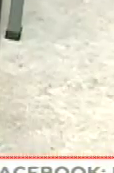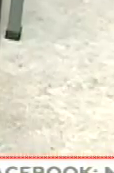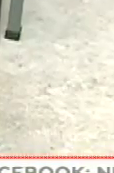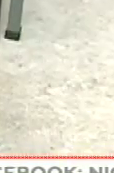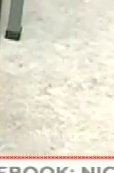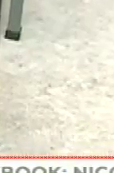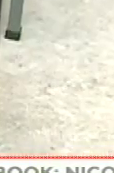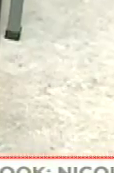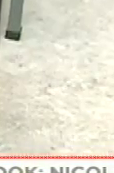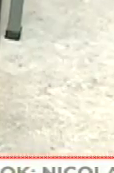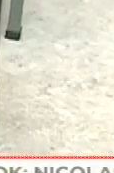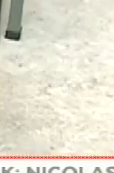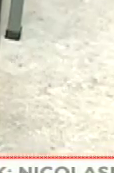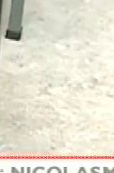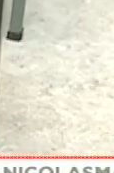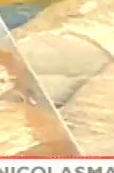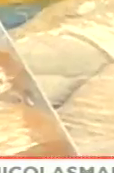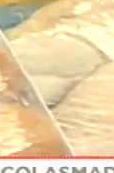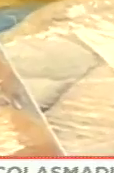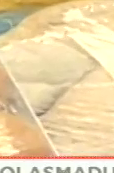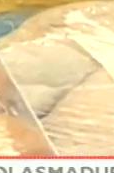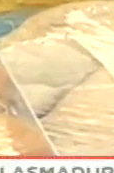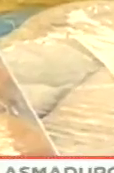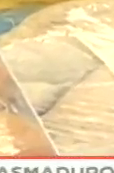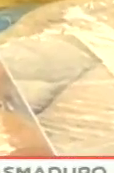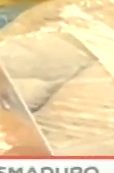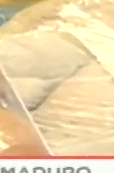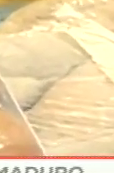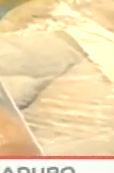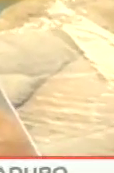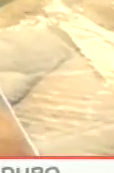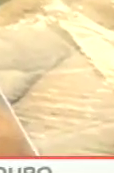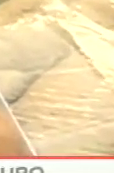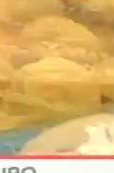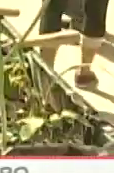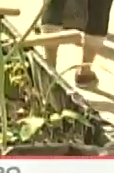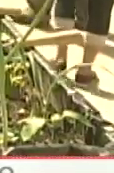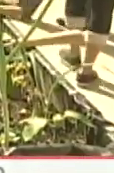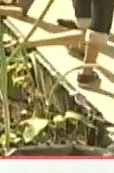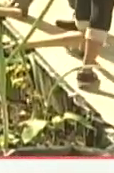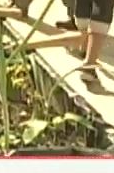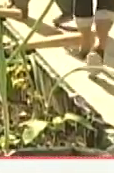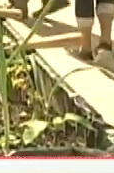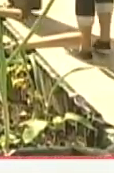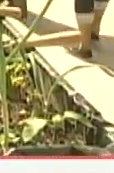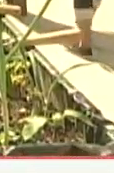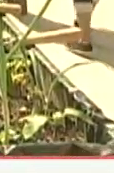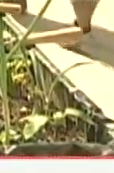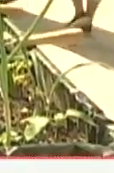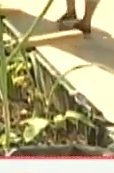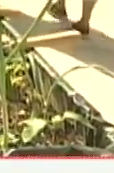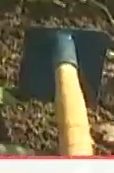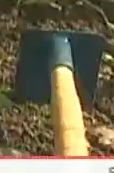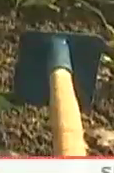decir, son necesidades fundamentales de la comunidad, así como la panadería, la producción agrícola, la cría de animales,